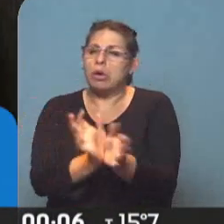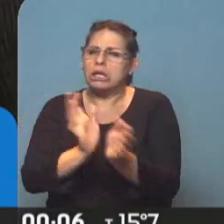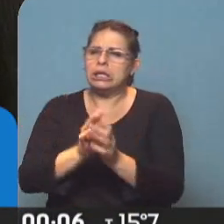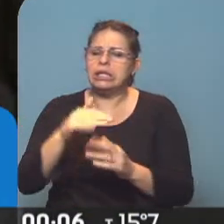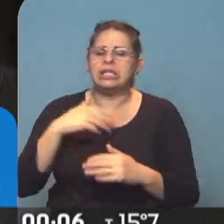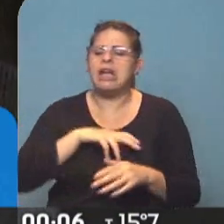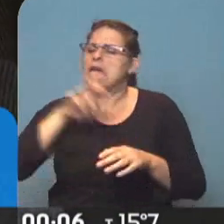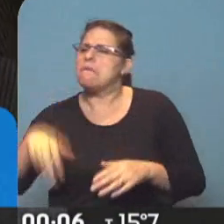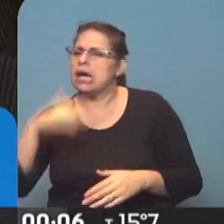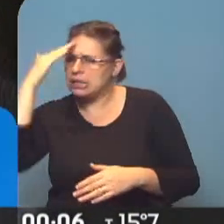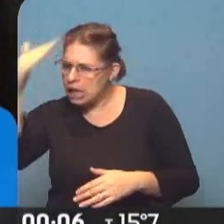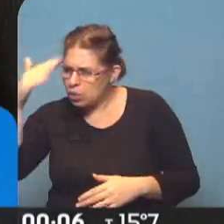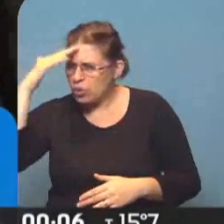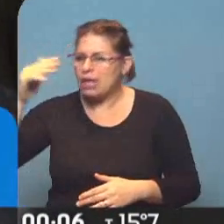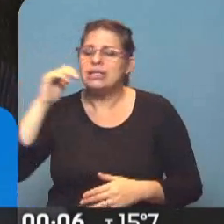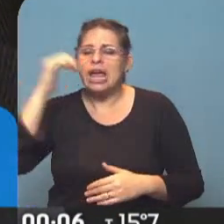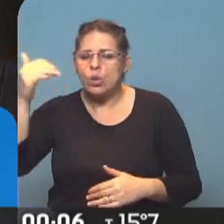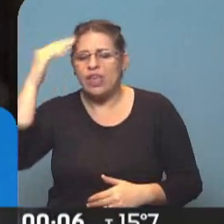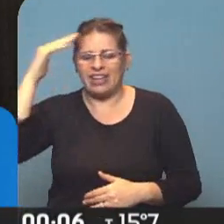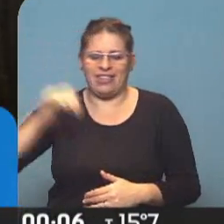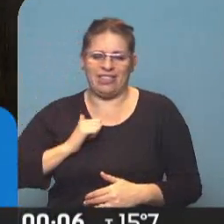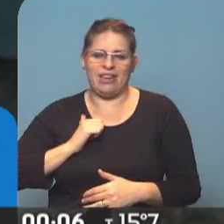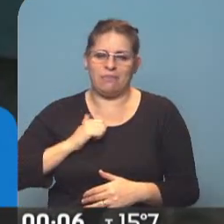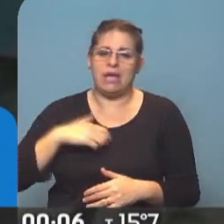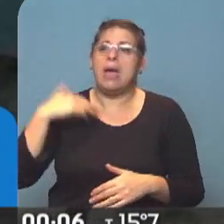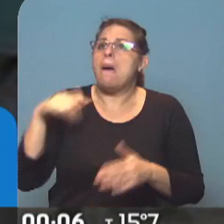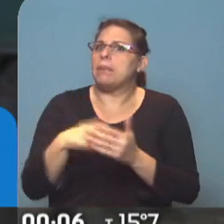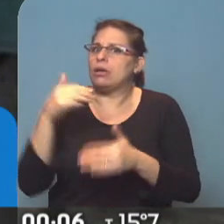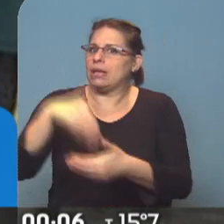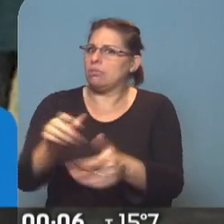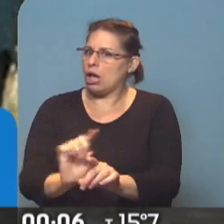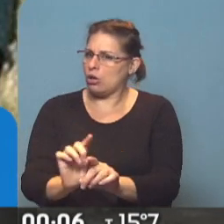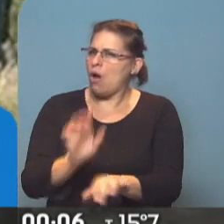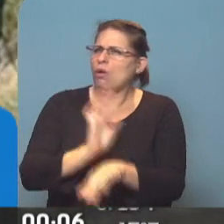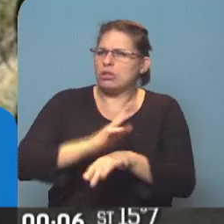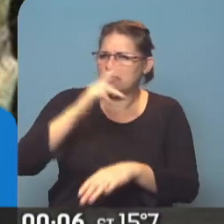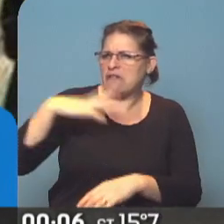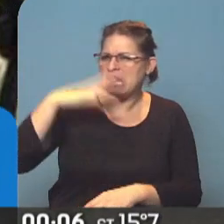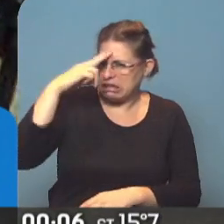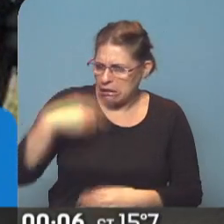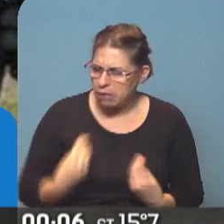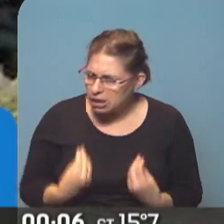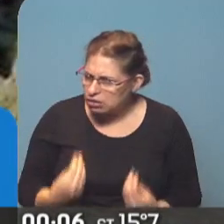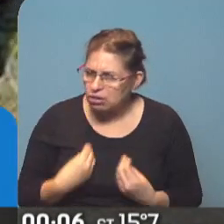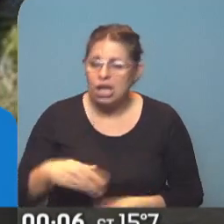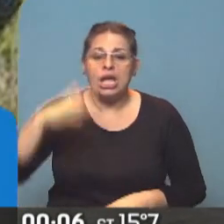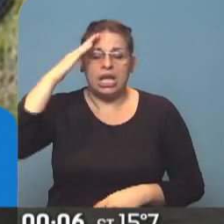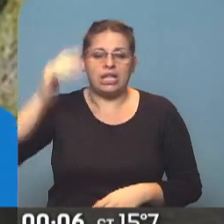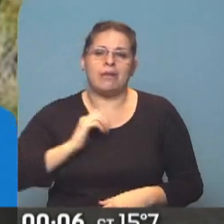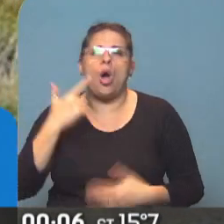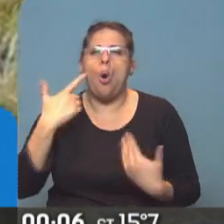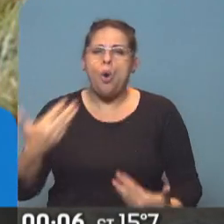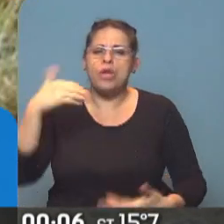gendarmes, pero él no participó. Llega un punto en que es una falta de respeto. Y cada vez que alguien decía, bueno, pero la gendarmería es obvio que participó